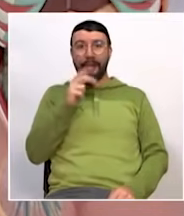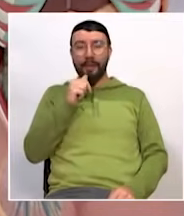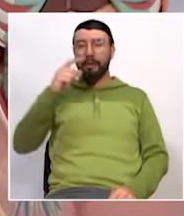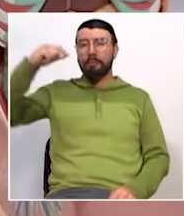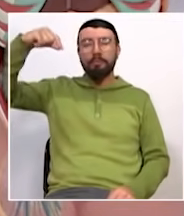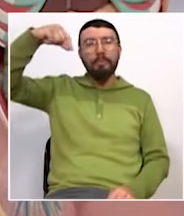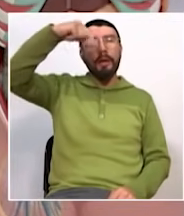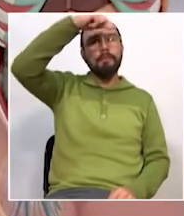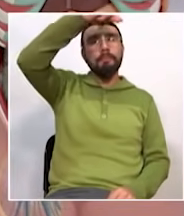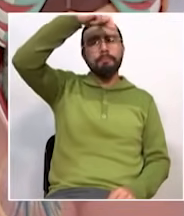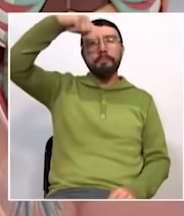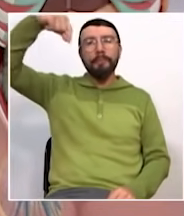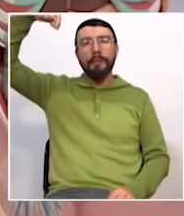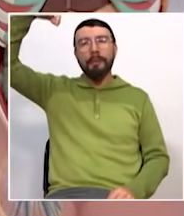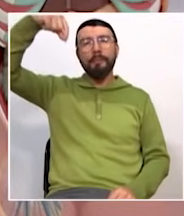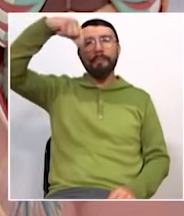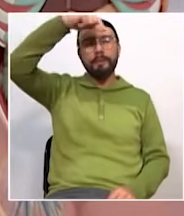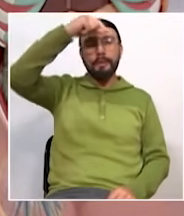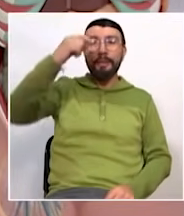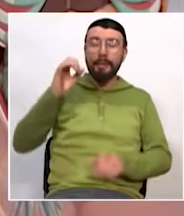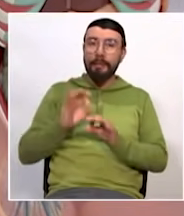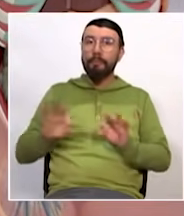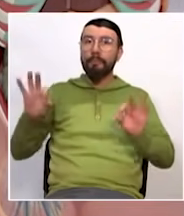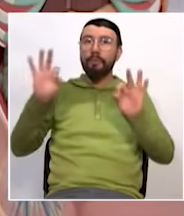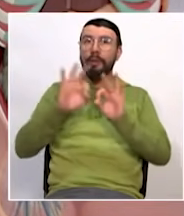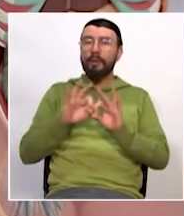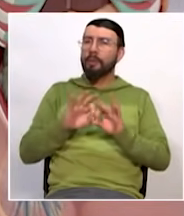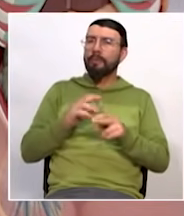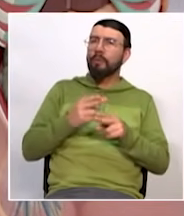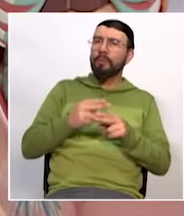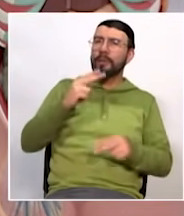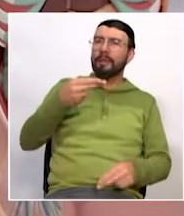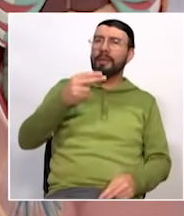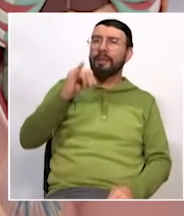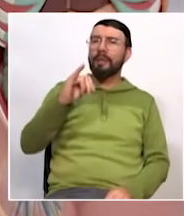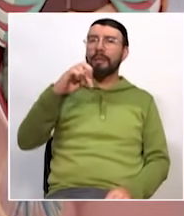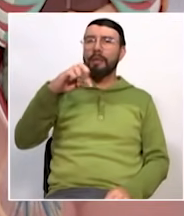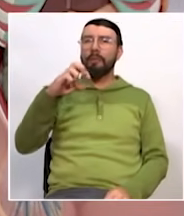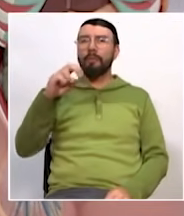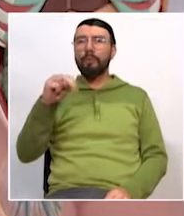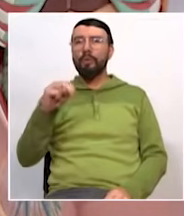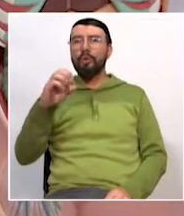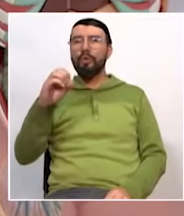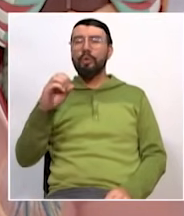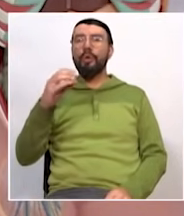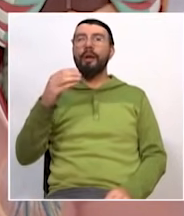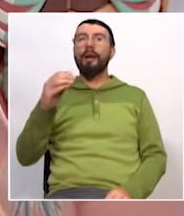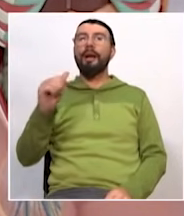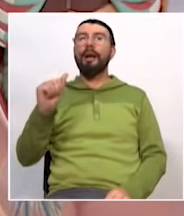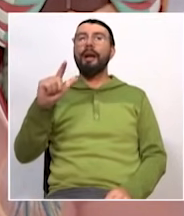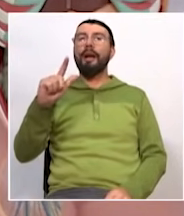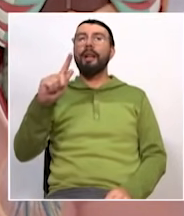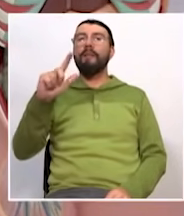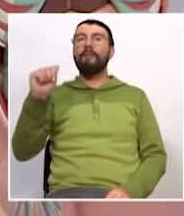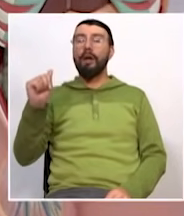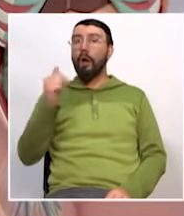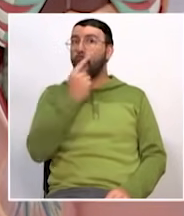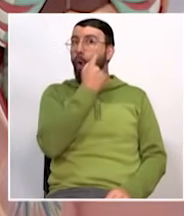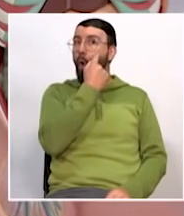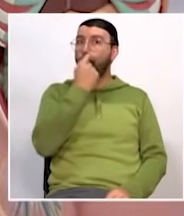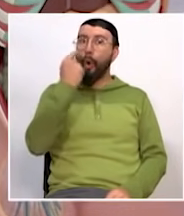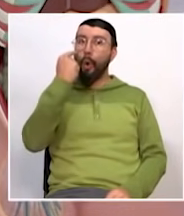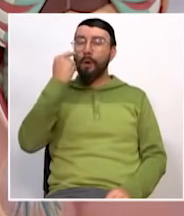variable muy importante la himno alfa que es una terapia que se hace a través de los ojos con el movimiento